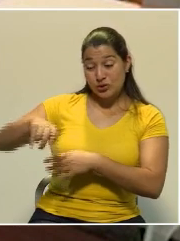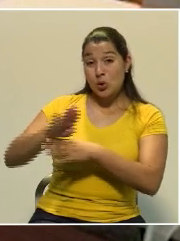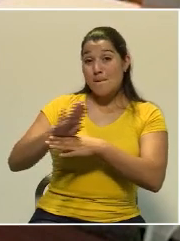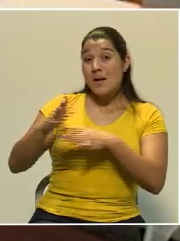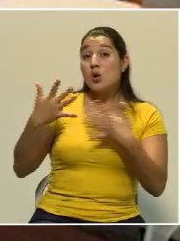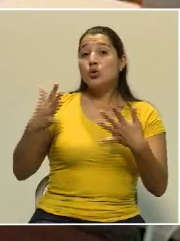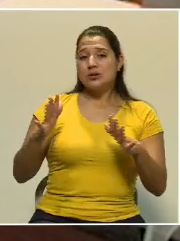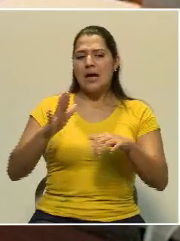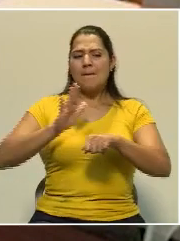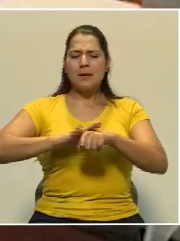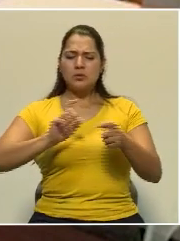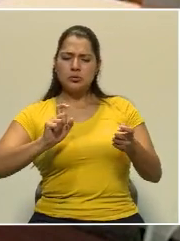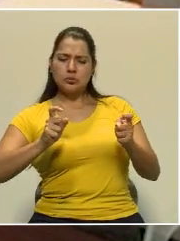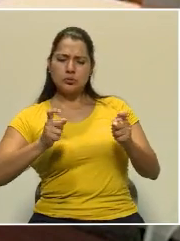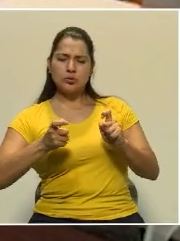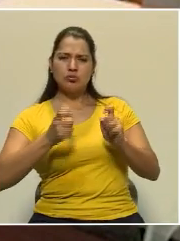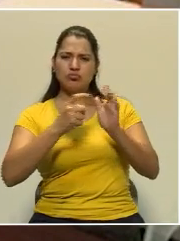reestructurado